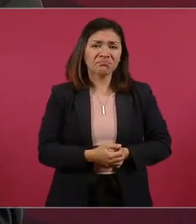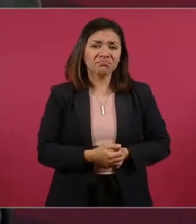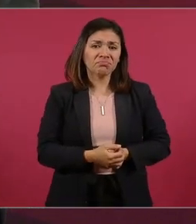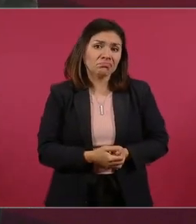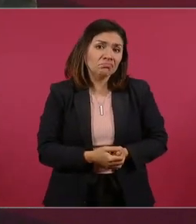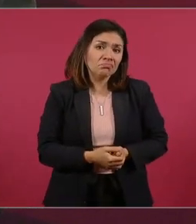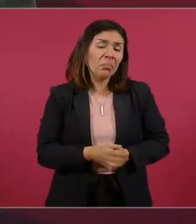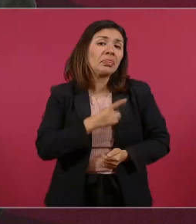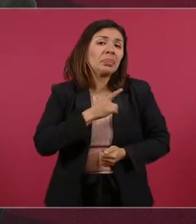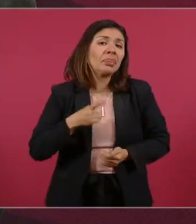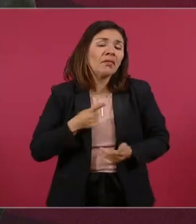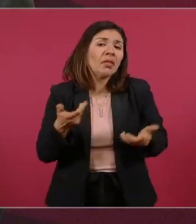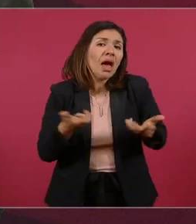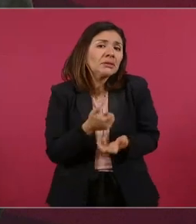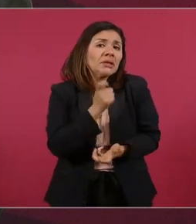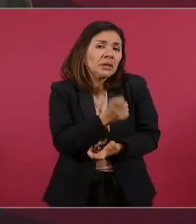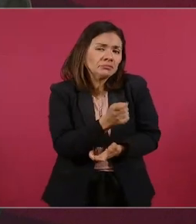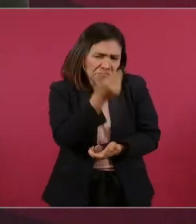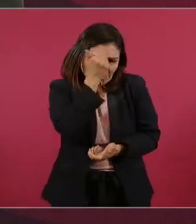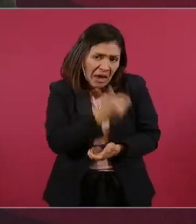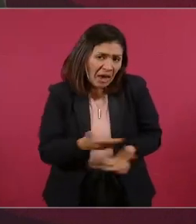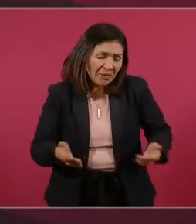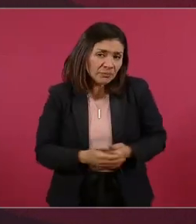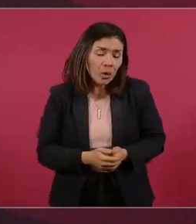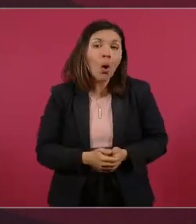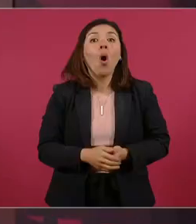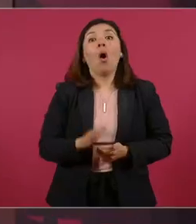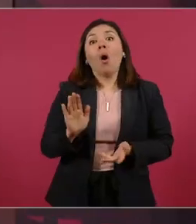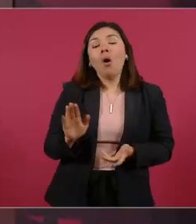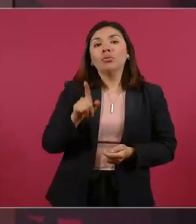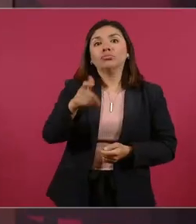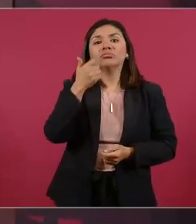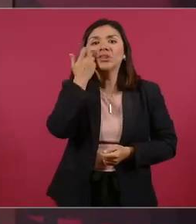qué tienes que hacer. ¿Quieres un gobierno